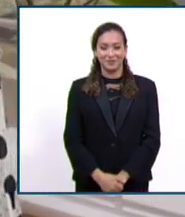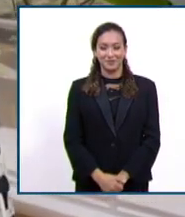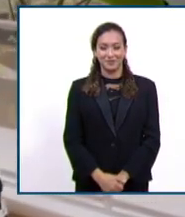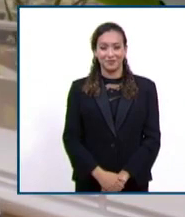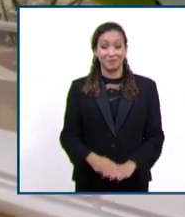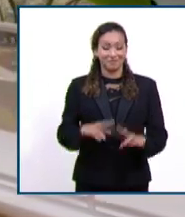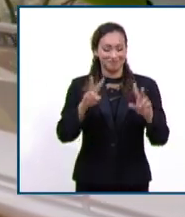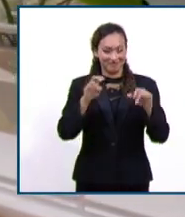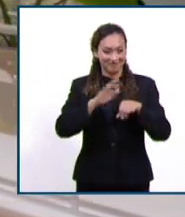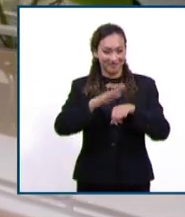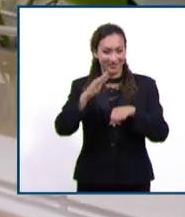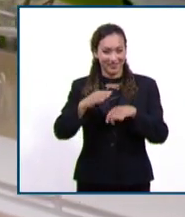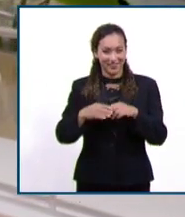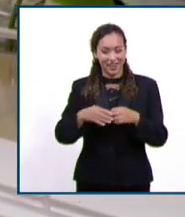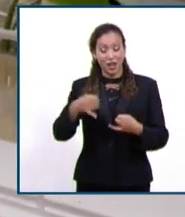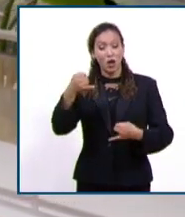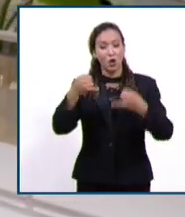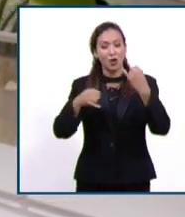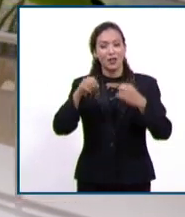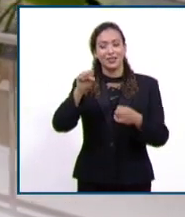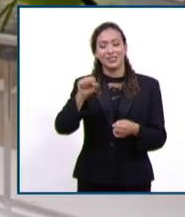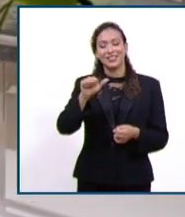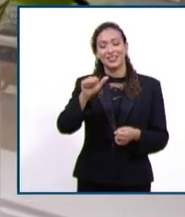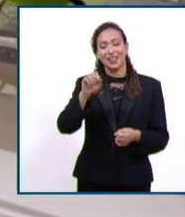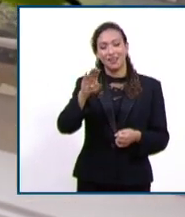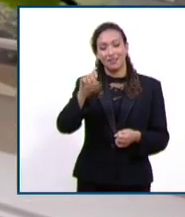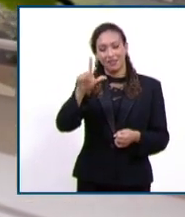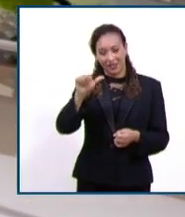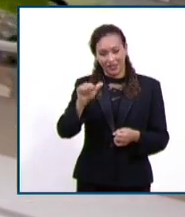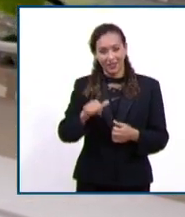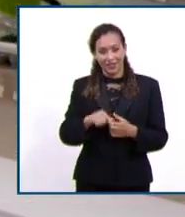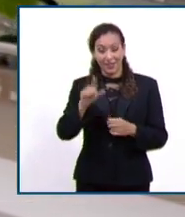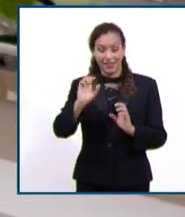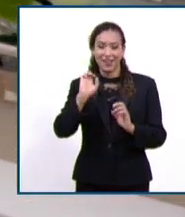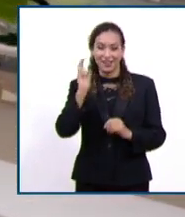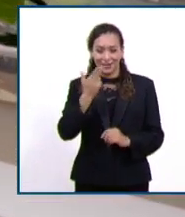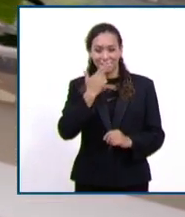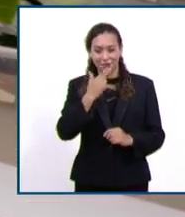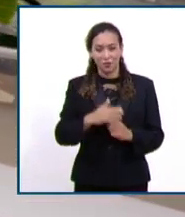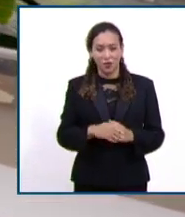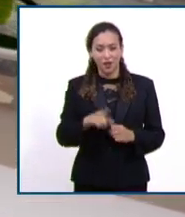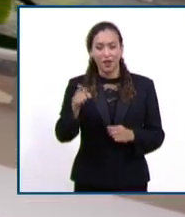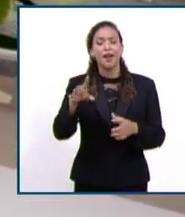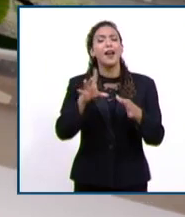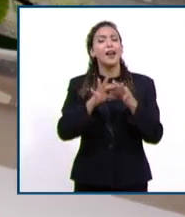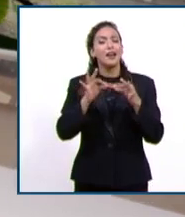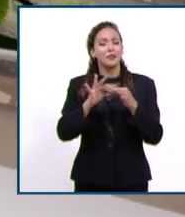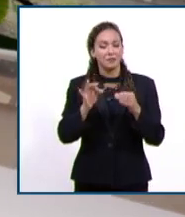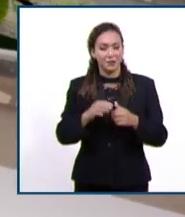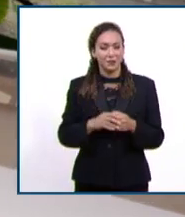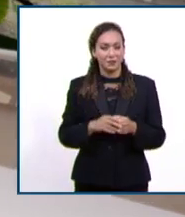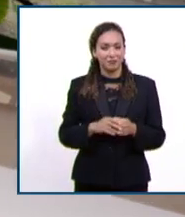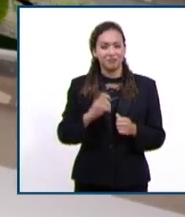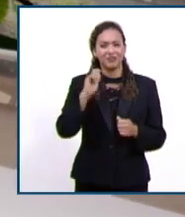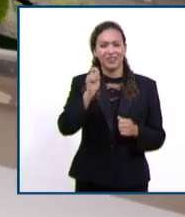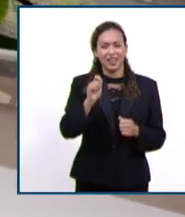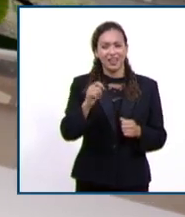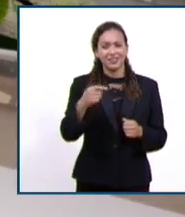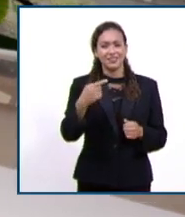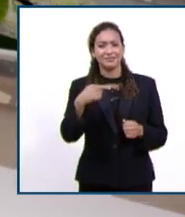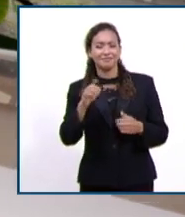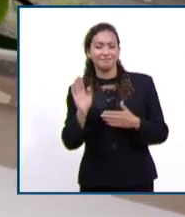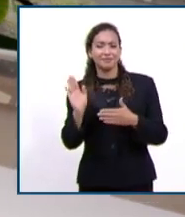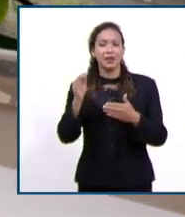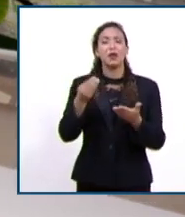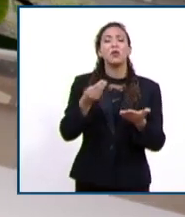En más temas, la jueza Sabela Patricia Aciaín Hernández de Chihuahua explicó en qué consiste la declaración de ausencia